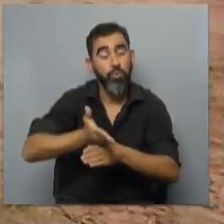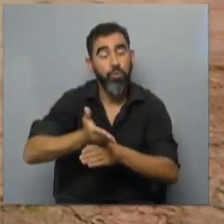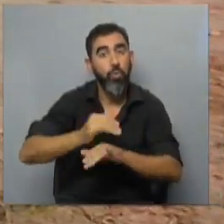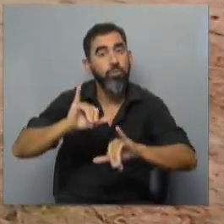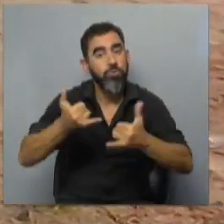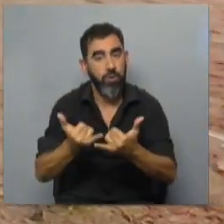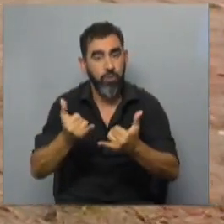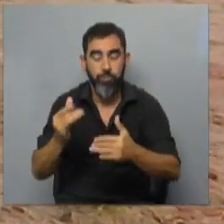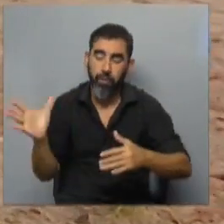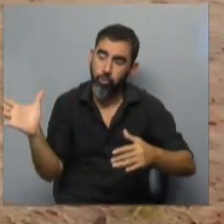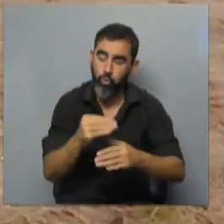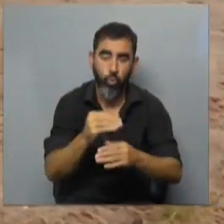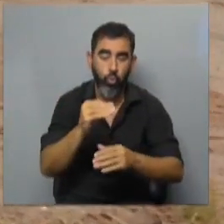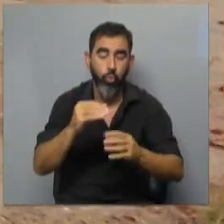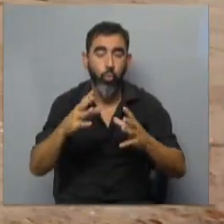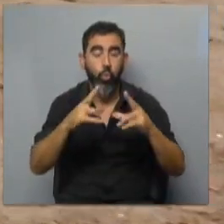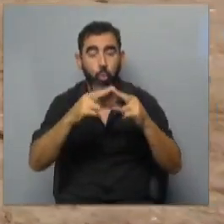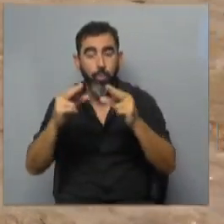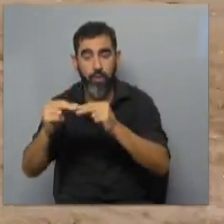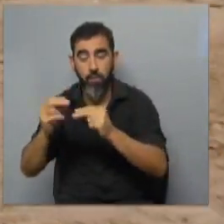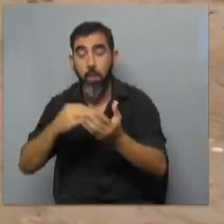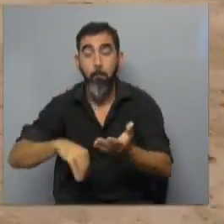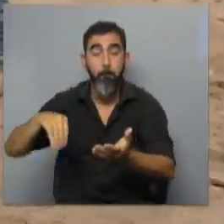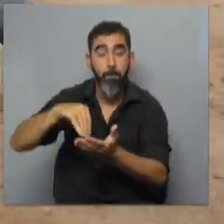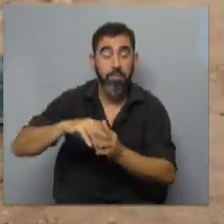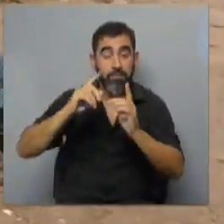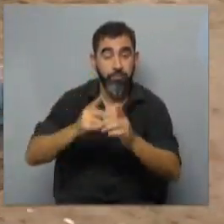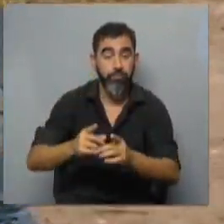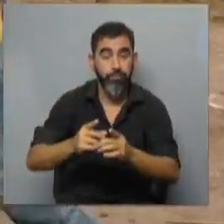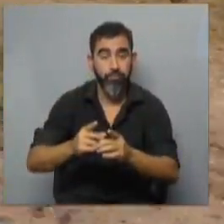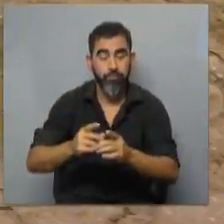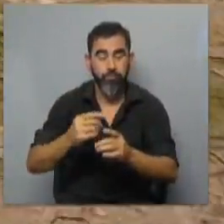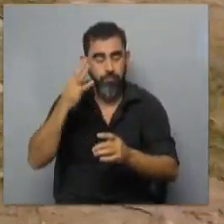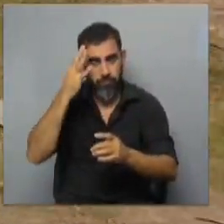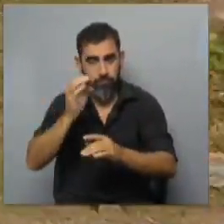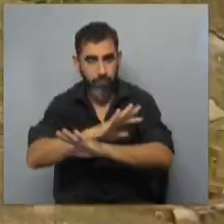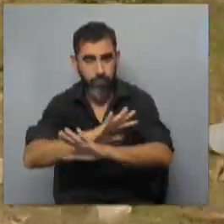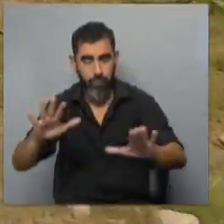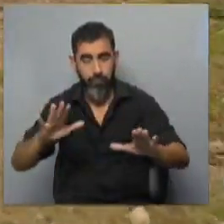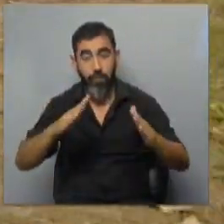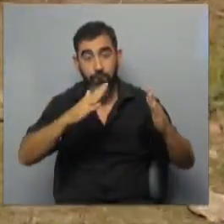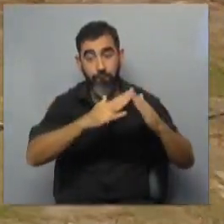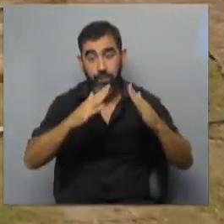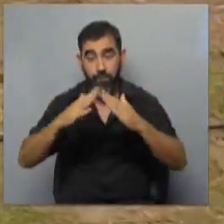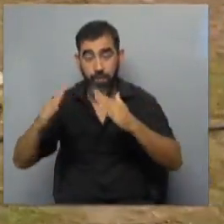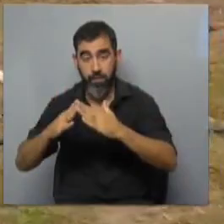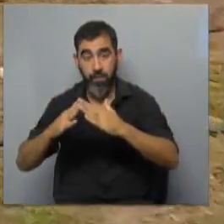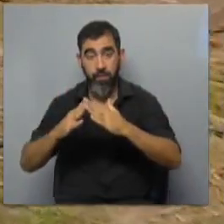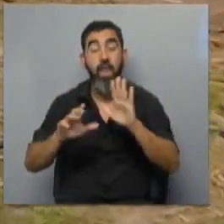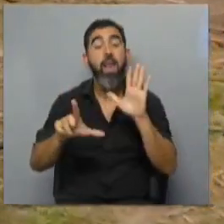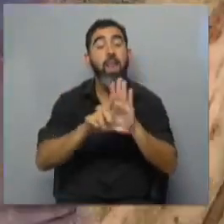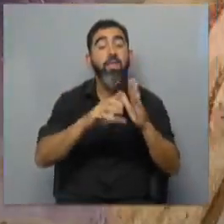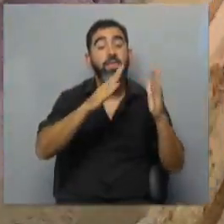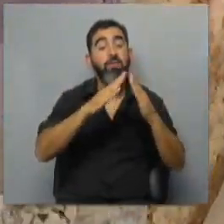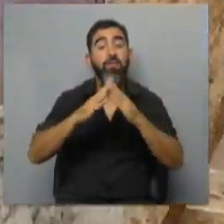por todas para todo el movimiento cooperativo y el otro elemento es que es inconcebible que la vivienda de la ley de vivienda